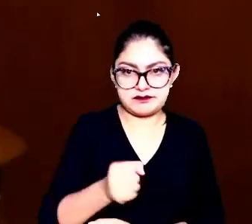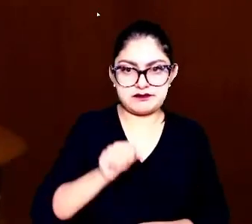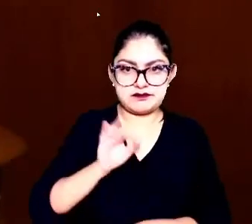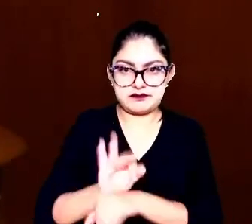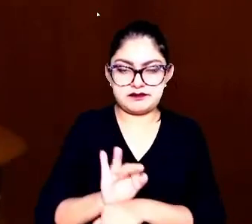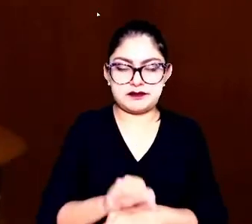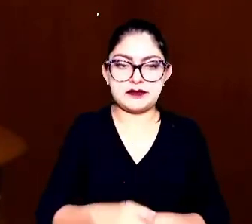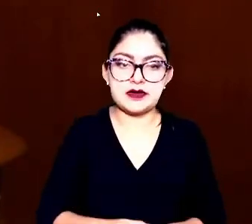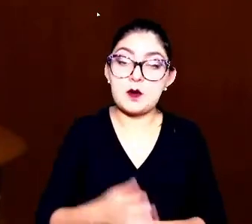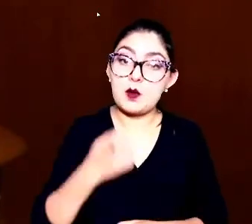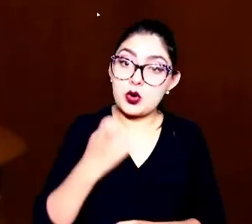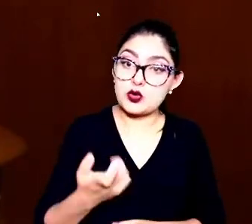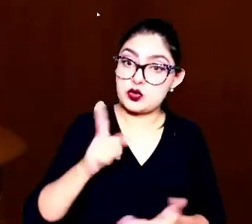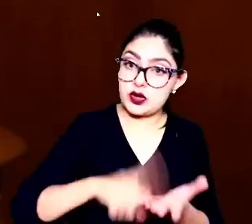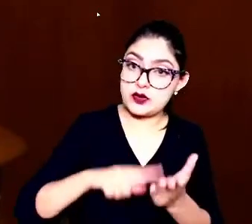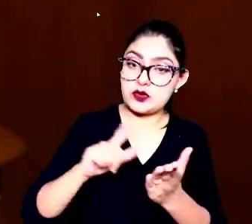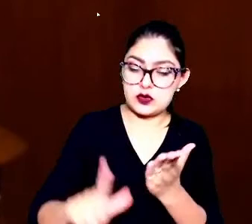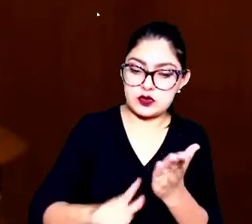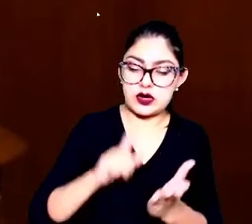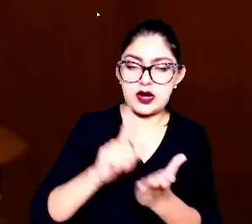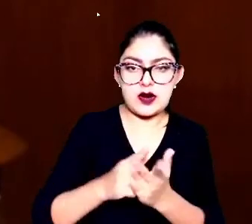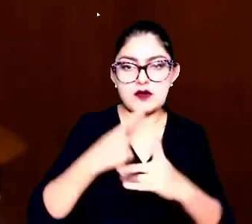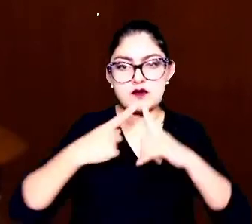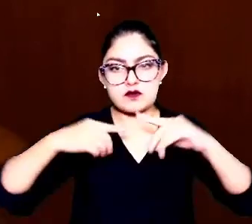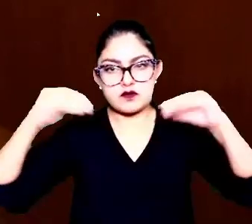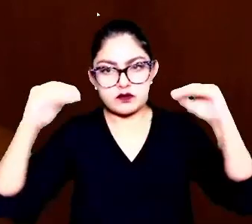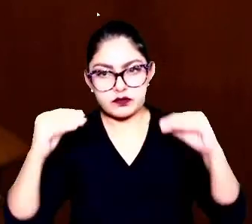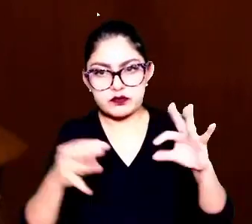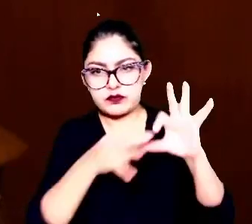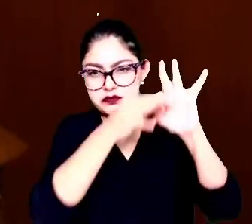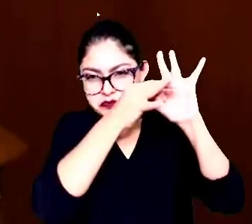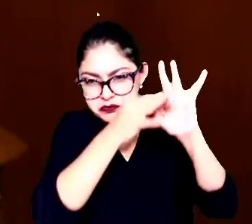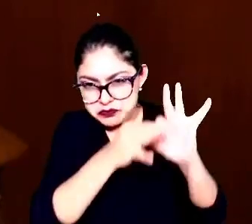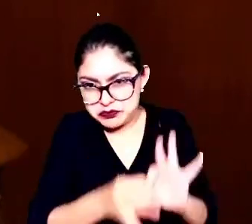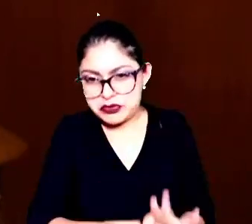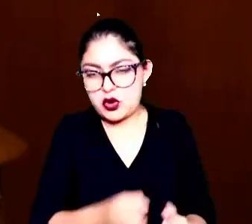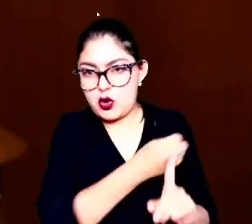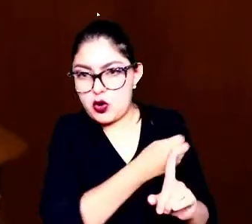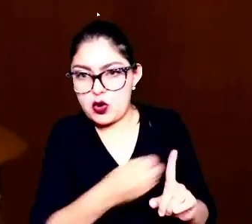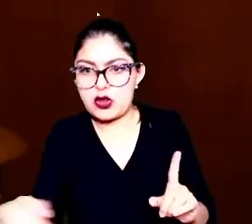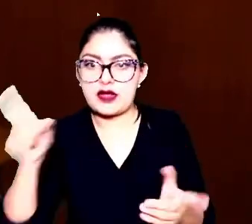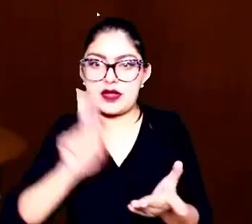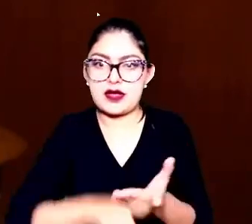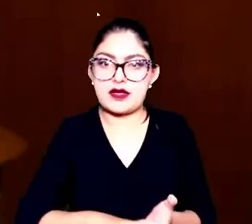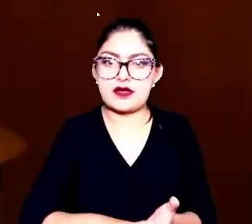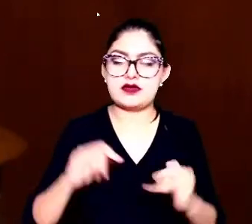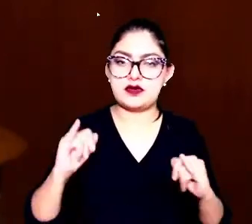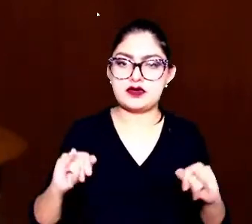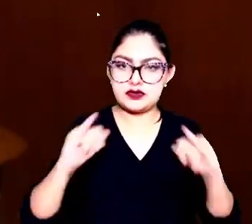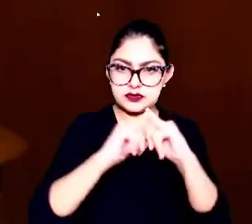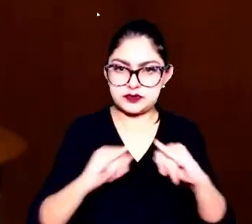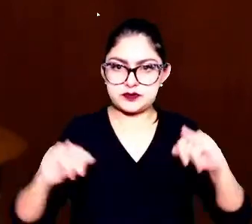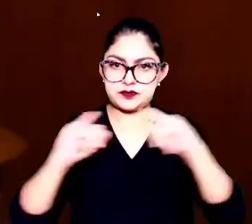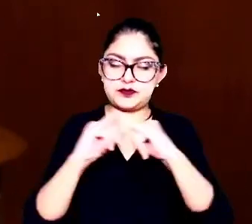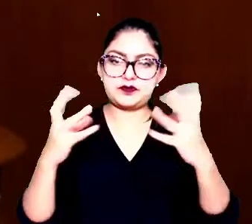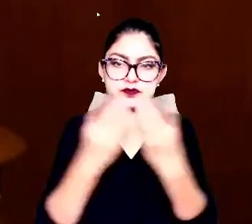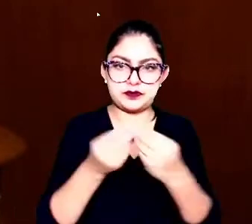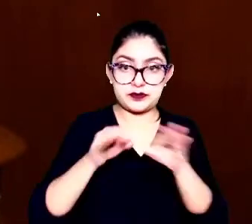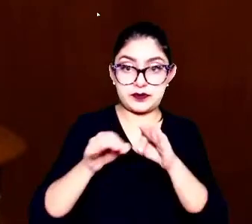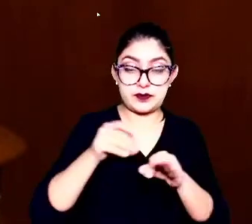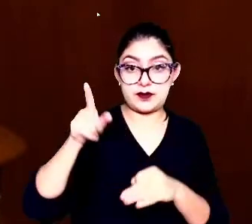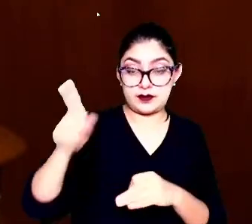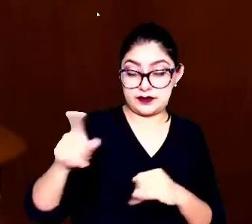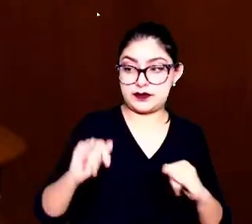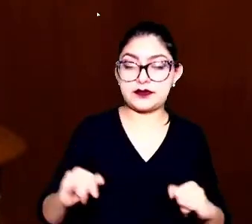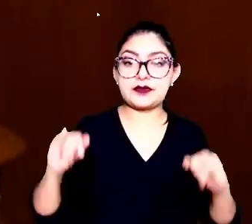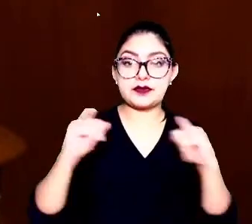las decisiones y atendiendo el principio de colaboración institucional las funciones de la procuraduría de la defensa del trabajo